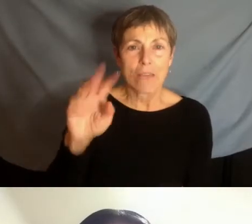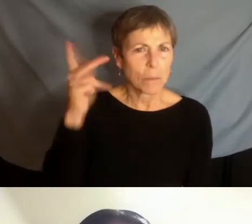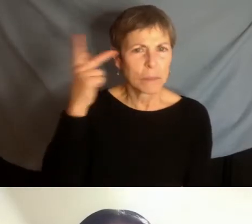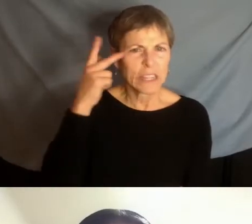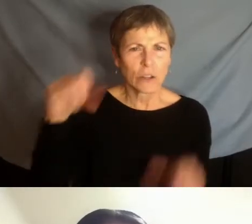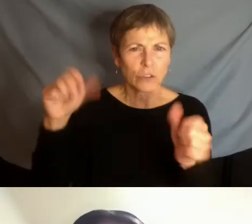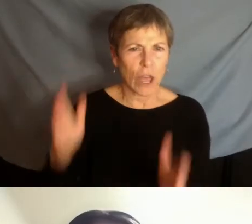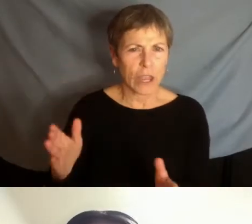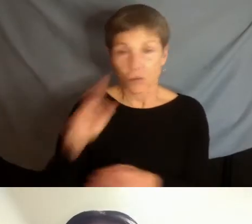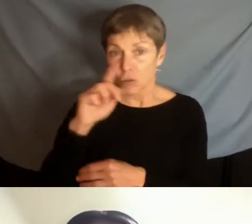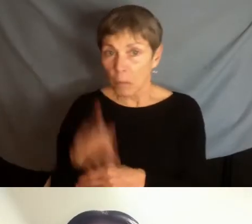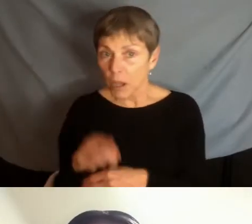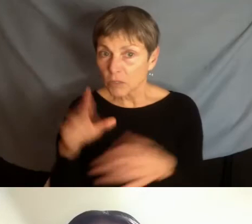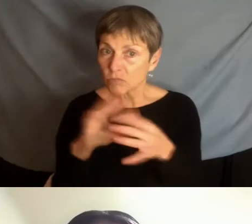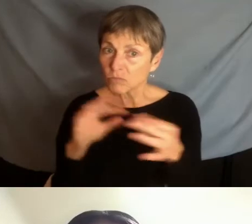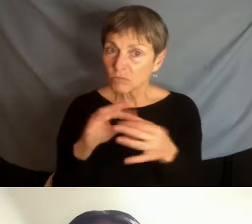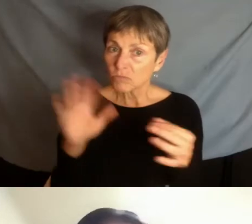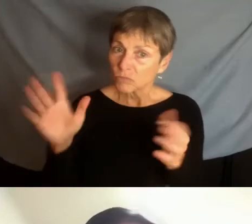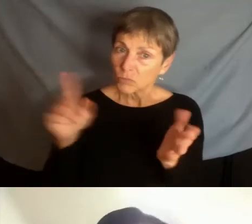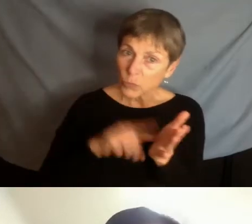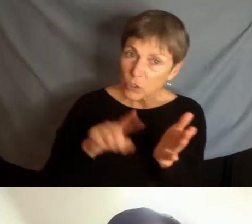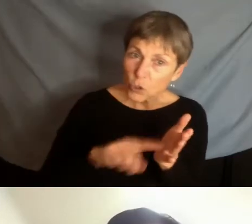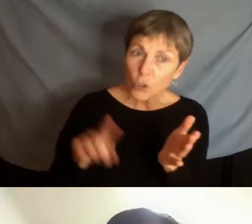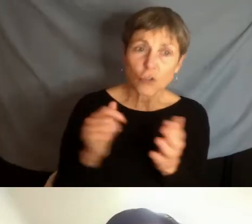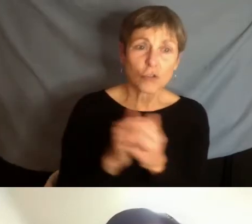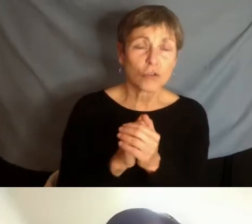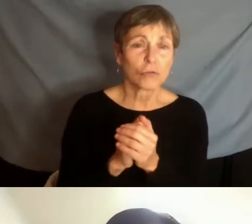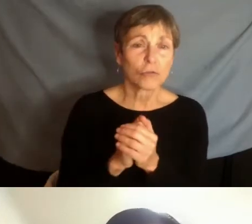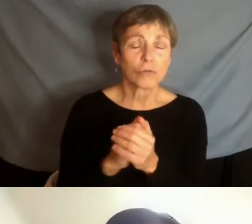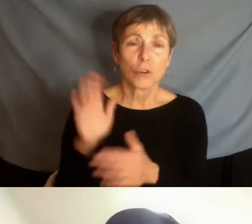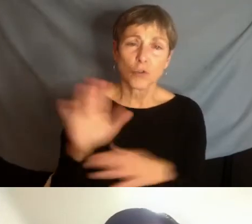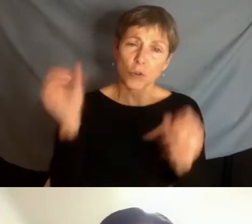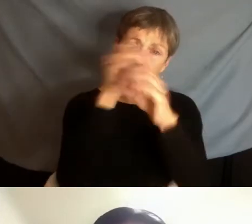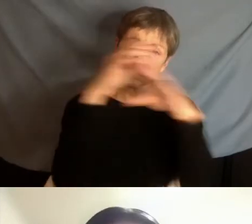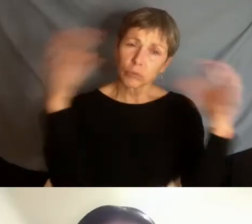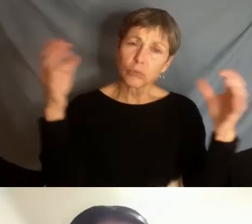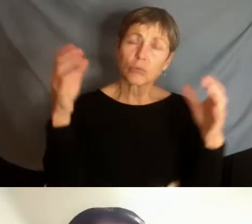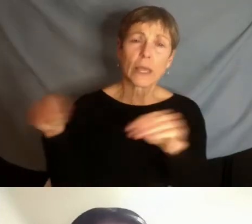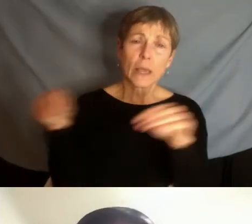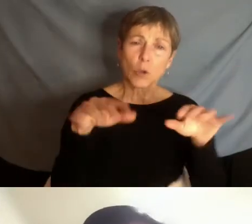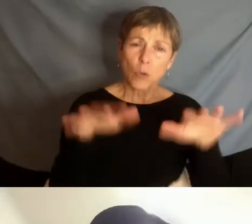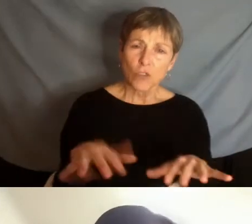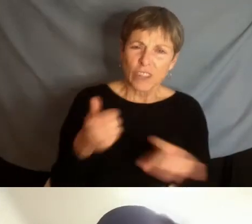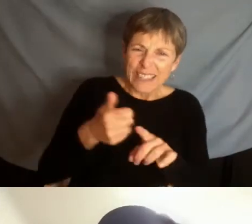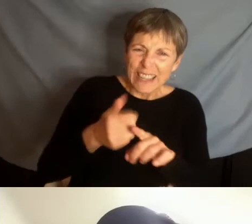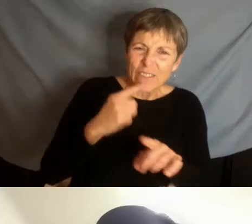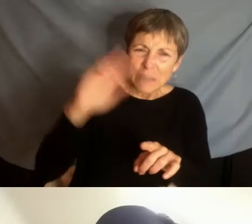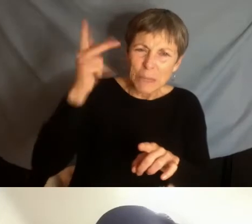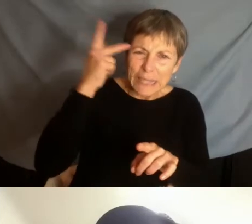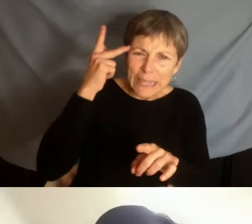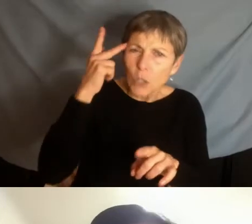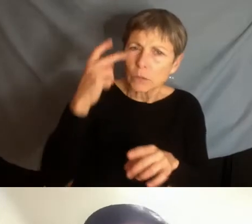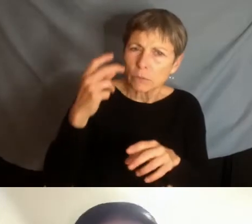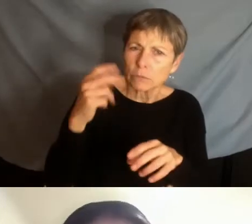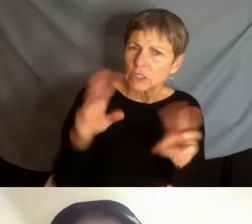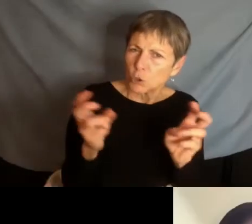y tal vez puedes tomar unos minutos de contarnos de tu investigación y y cómo piensas de la inmigración como un asunto